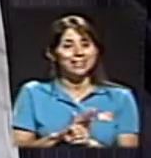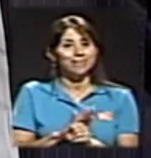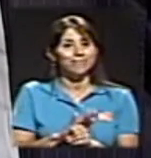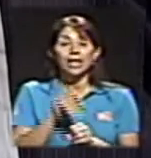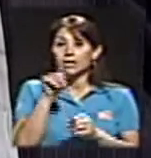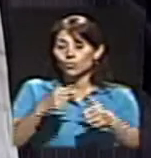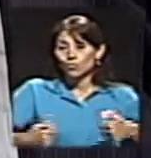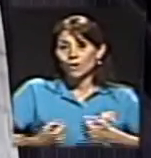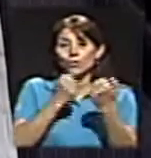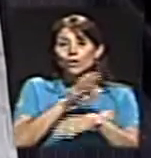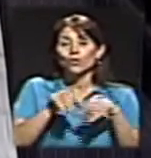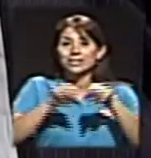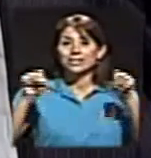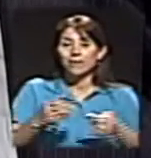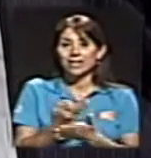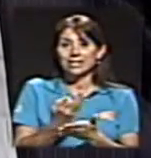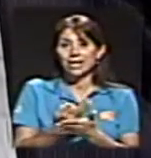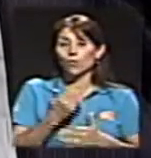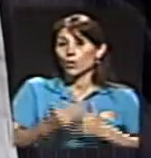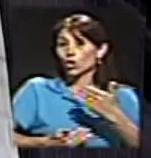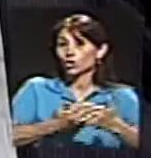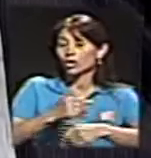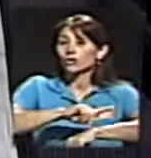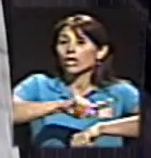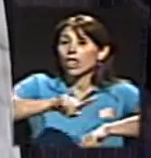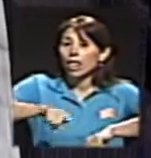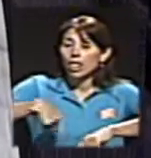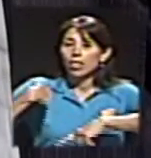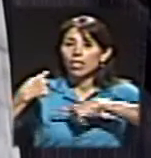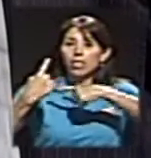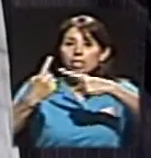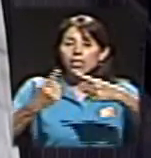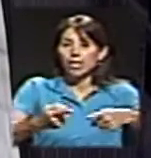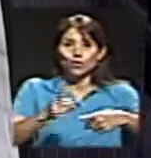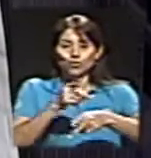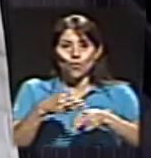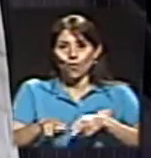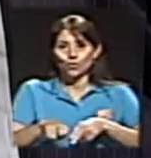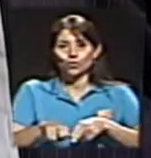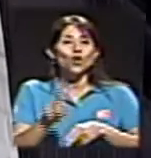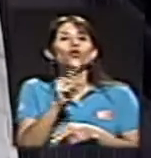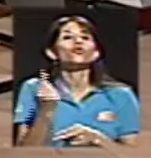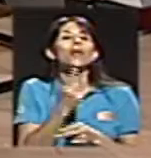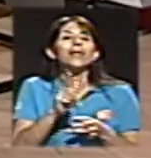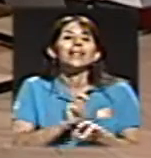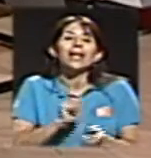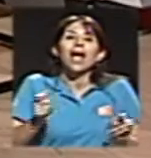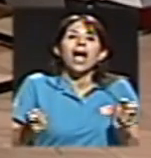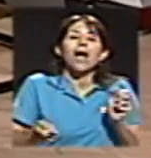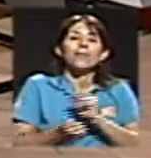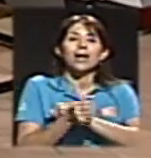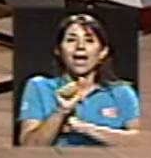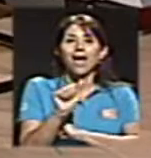sistema financiero. Son procesos largos, no son procesos cortos, que involucran no solamente cambiar el ADN de los